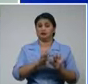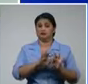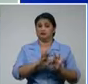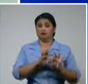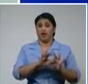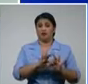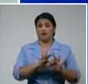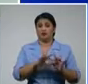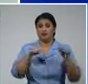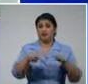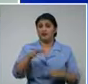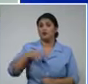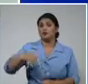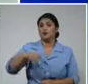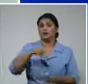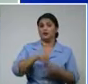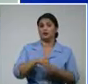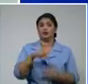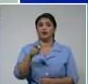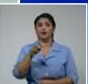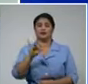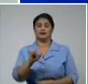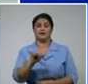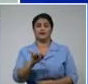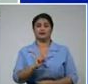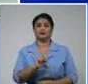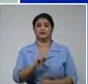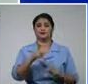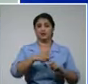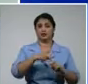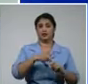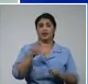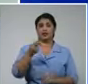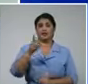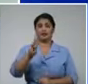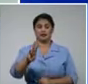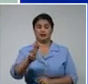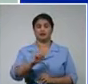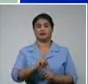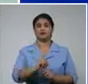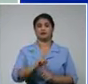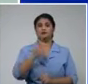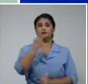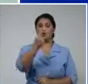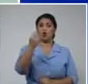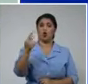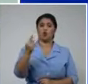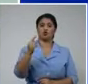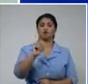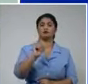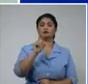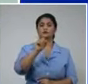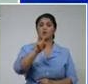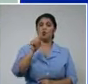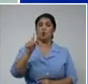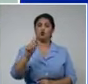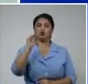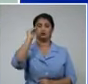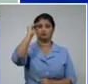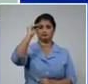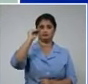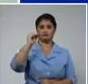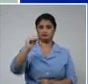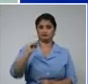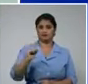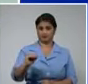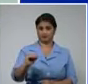17, Trinidad 13, Yaguajay 11, igual que La Sierpe, Jatibonico 2 y Cabaiguán